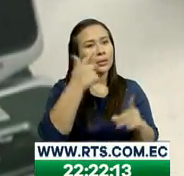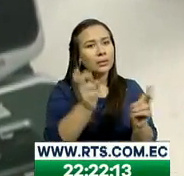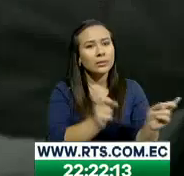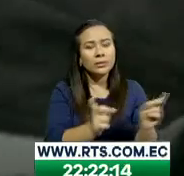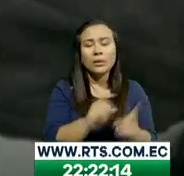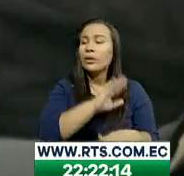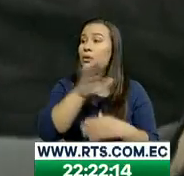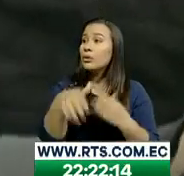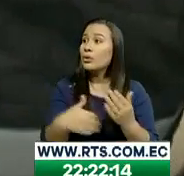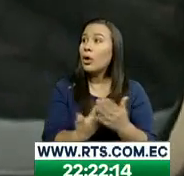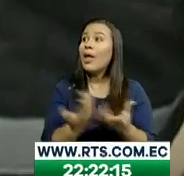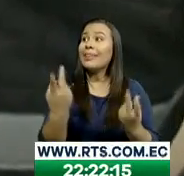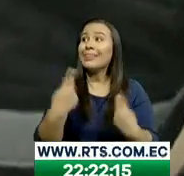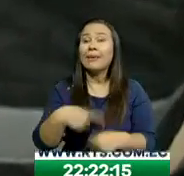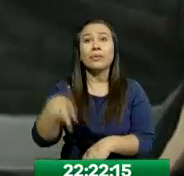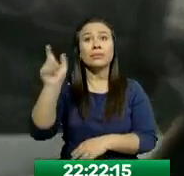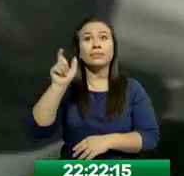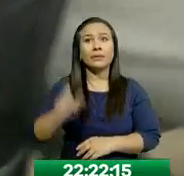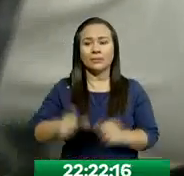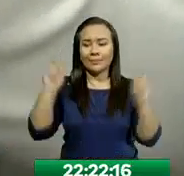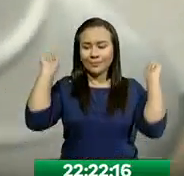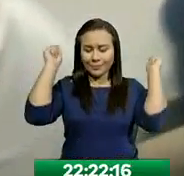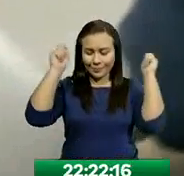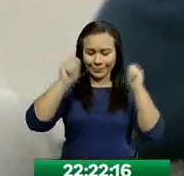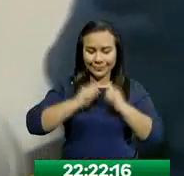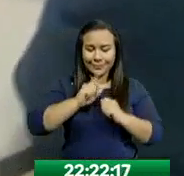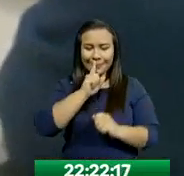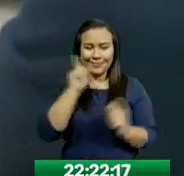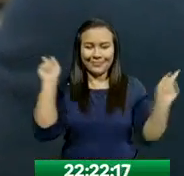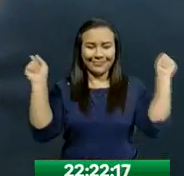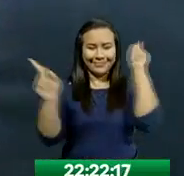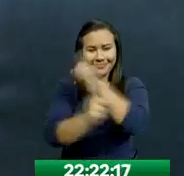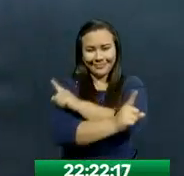incluso con agentes de encubiertos. En Quito informó Andrea Orbe.